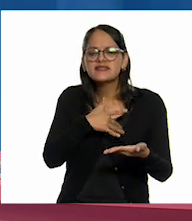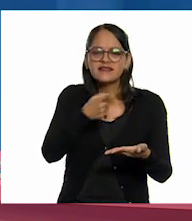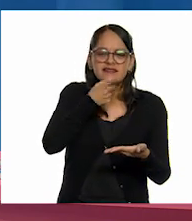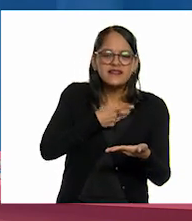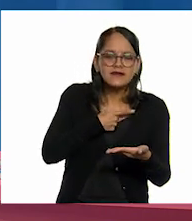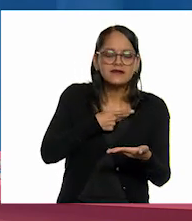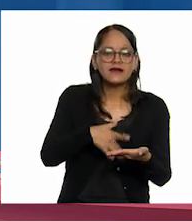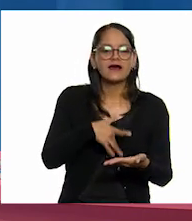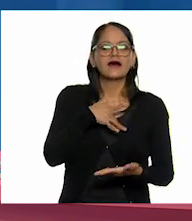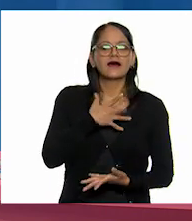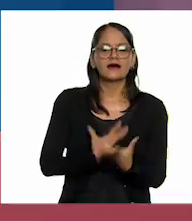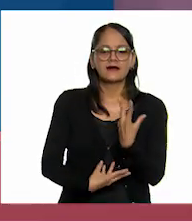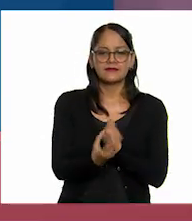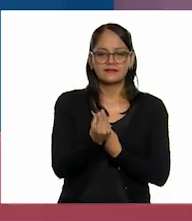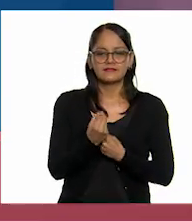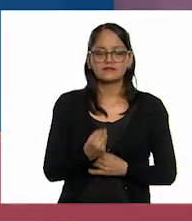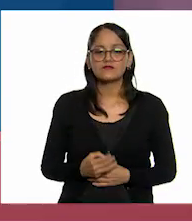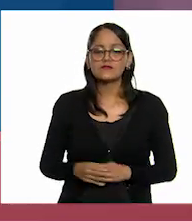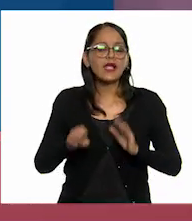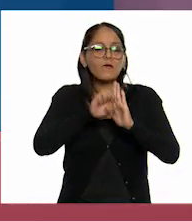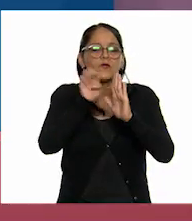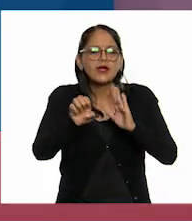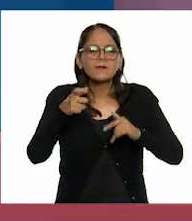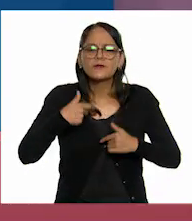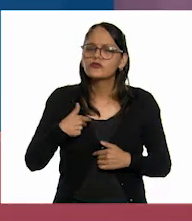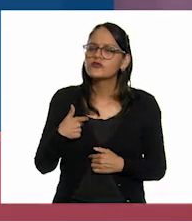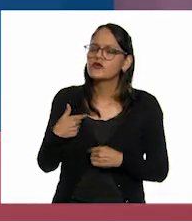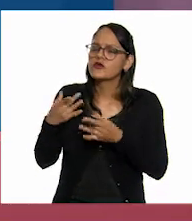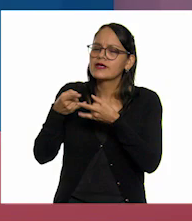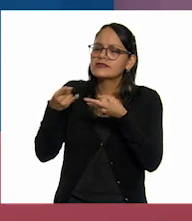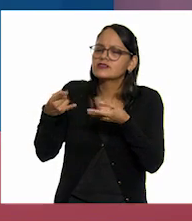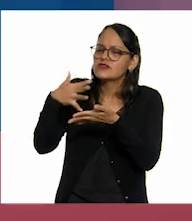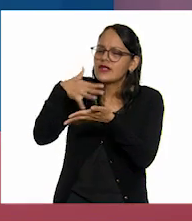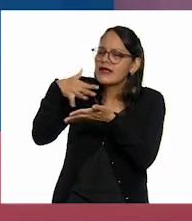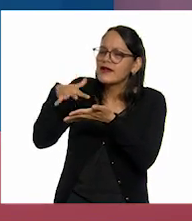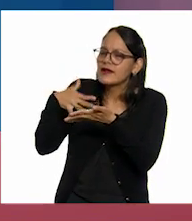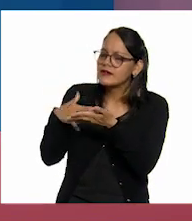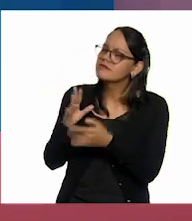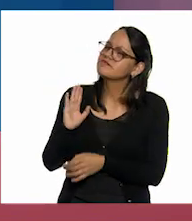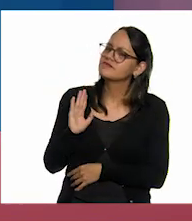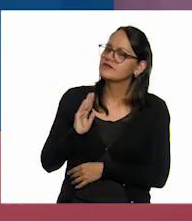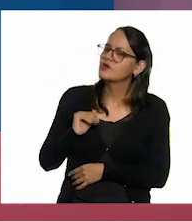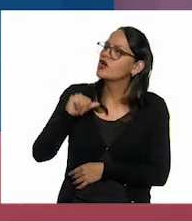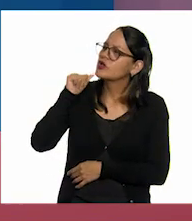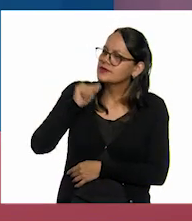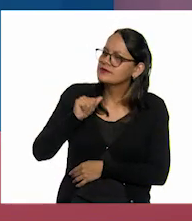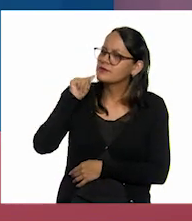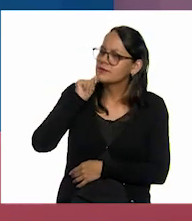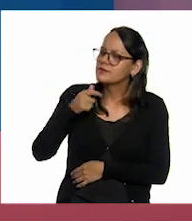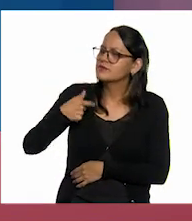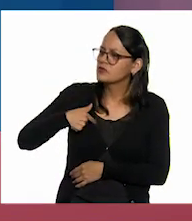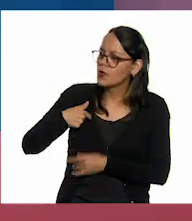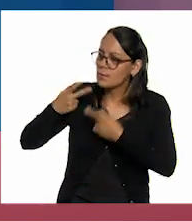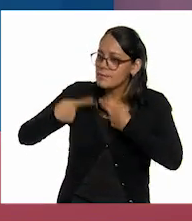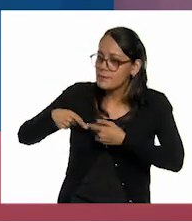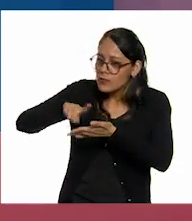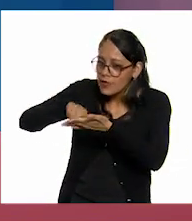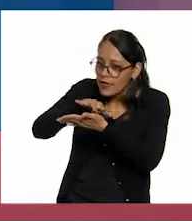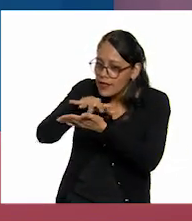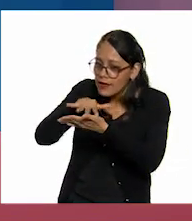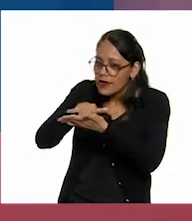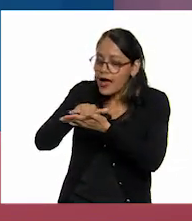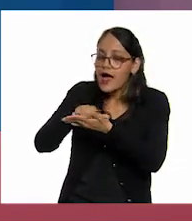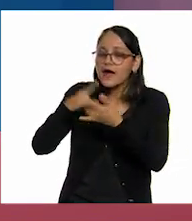eso. Por ejemplo, cuando yo leo historias o cosas así, siempre me imagino a los